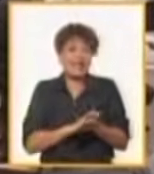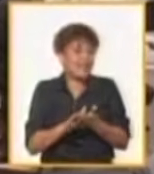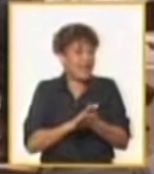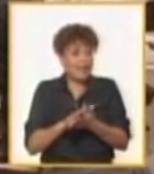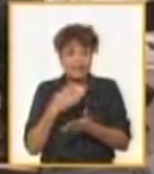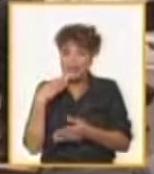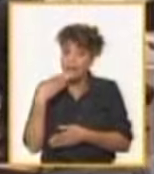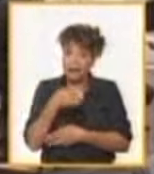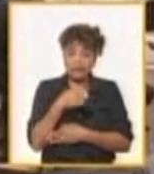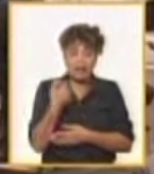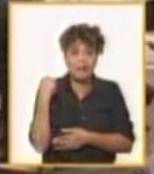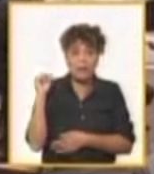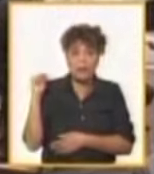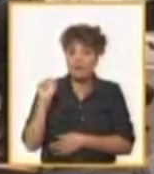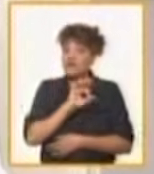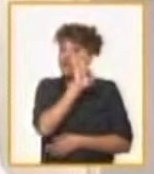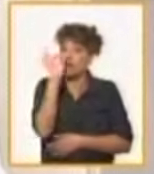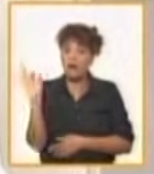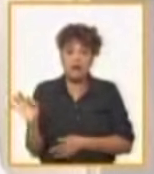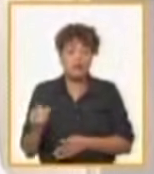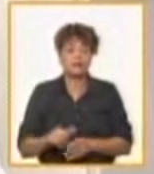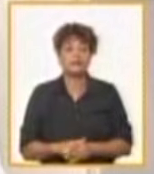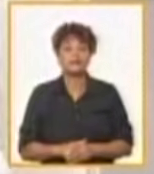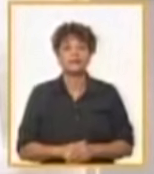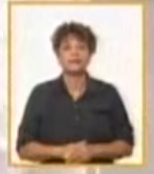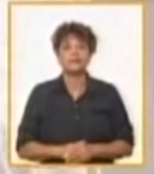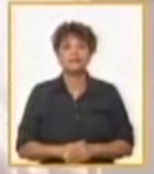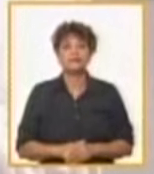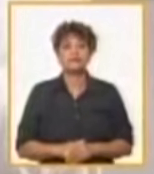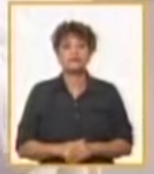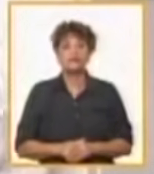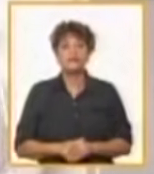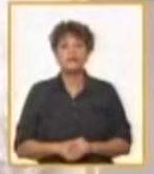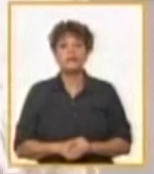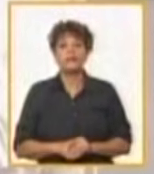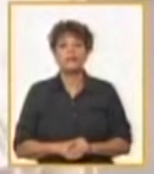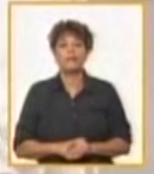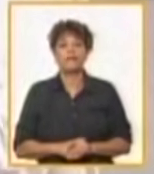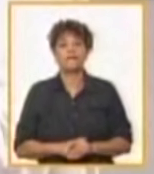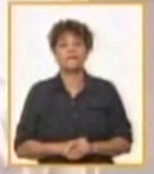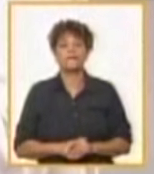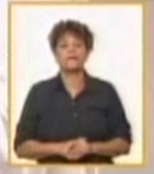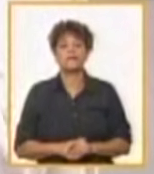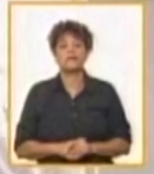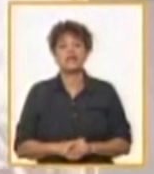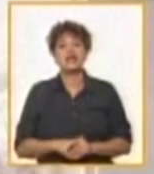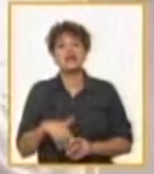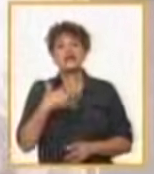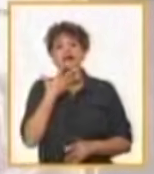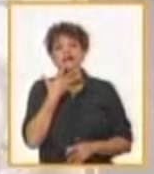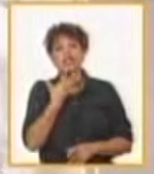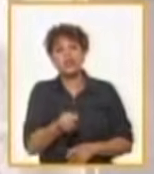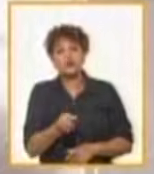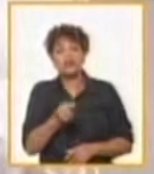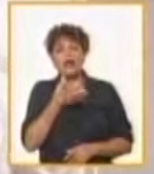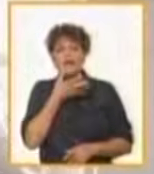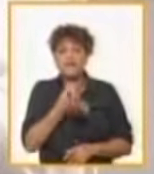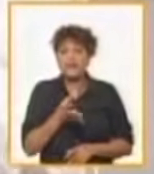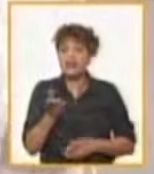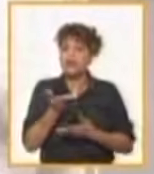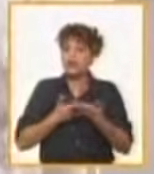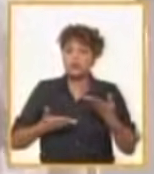Claro, como es de diálogo, es dialógico. Eso